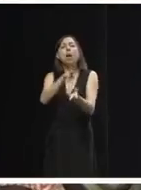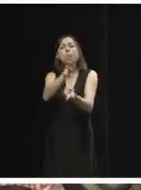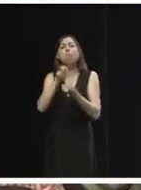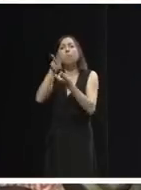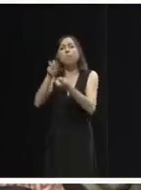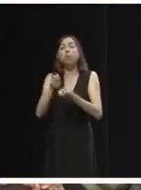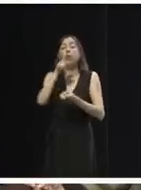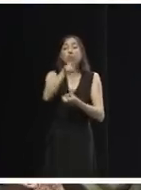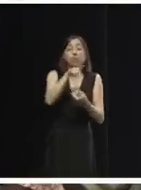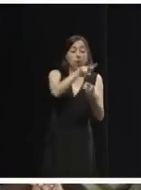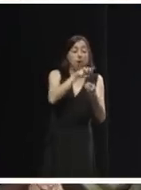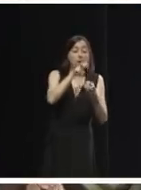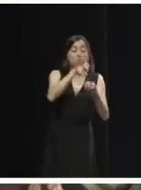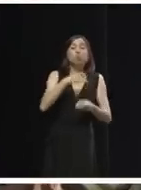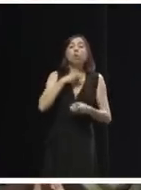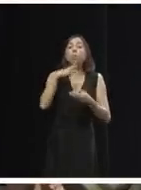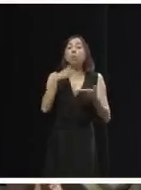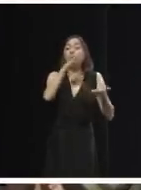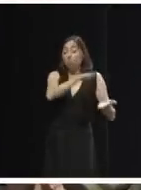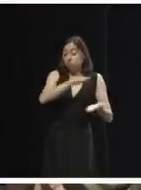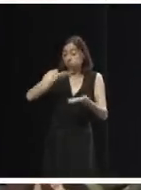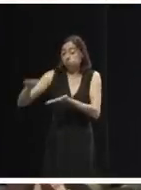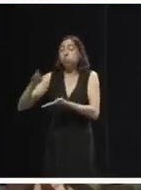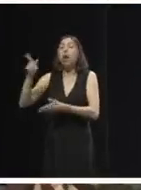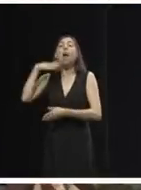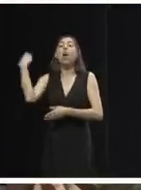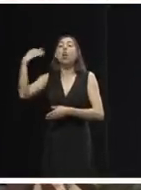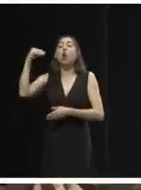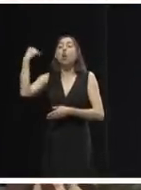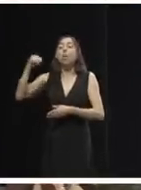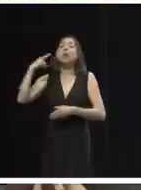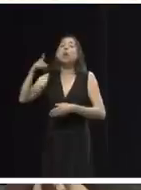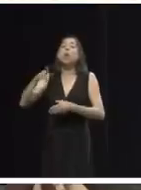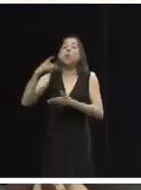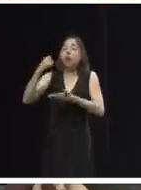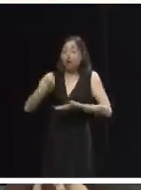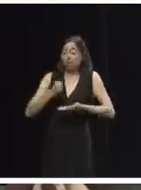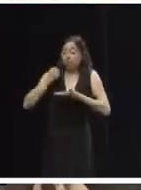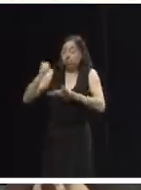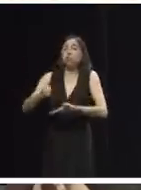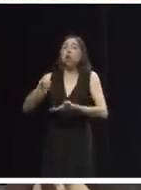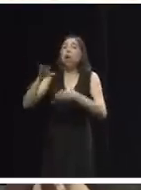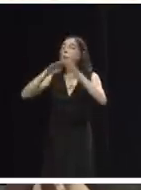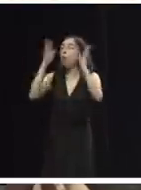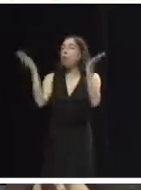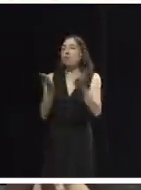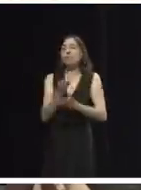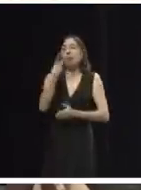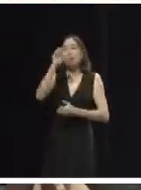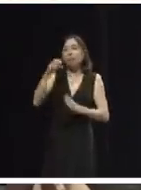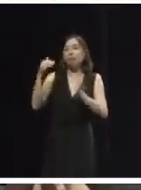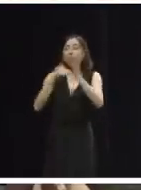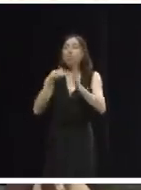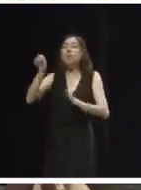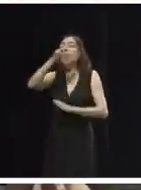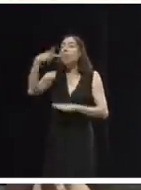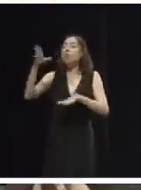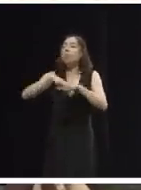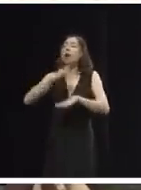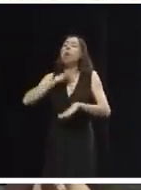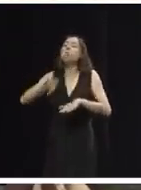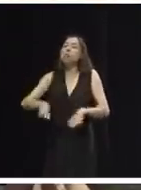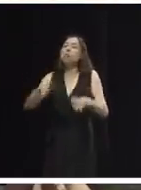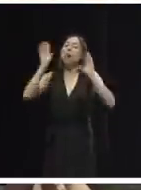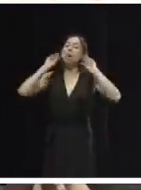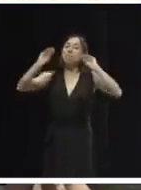los jóvenes andaluces una herencia universal de 20.000 euros para que puedan tener un empleo o se puedan formar. Que paguen